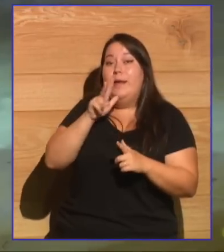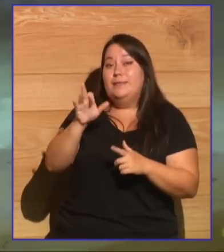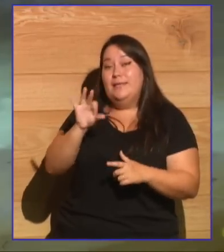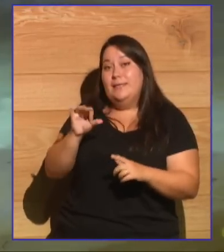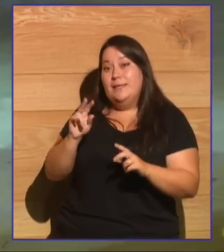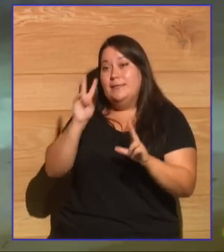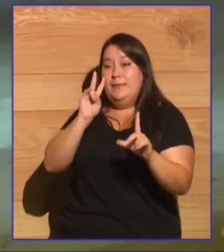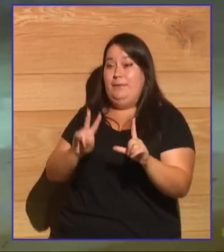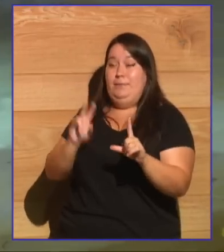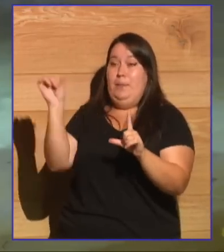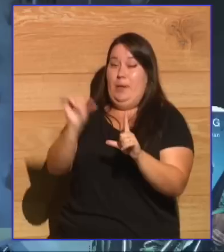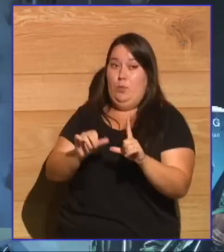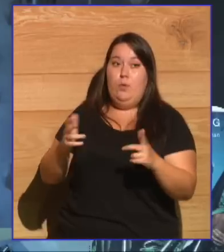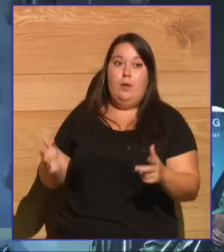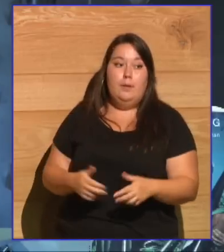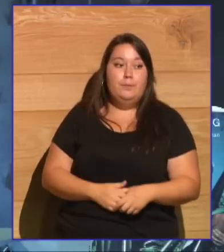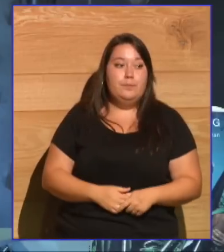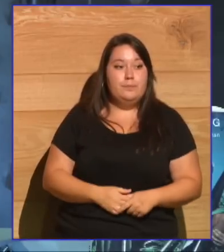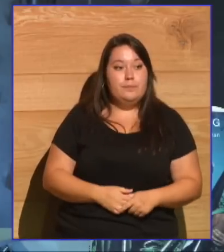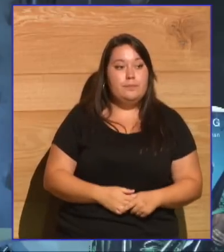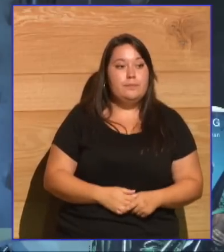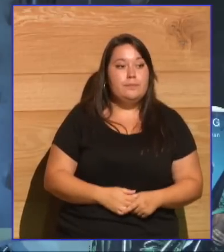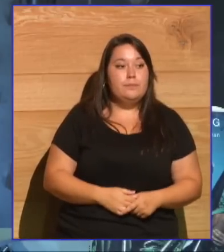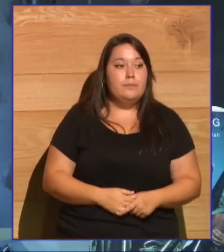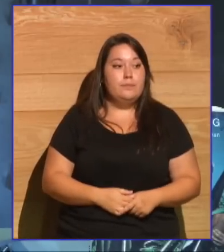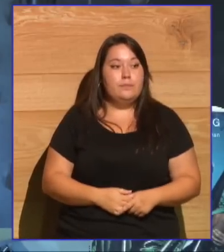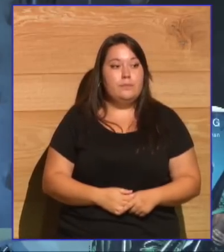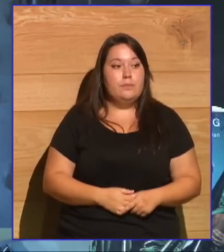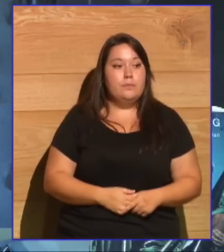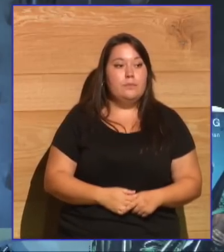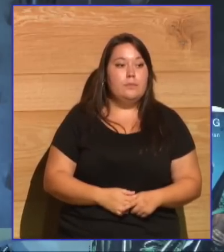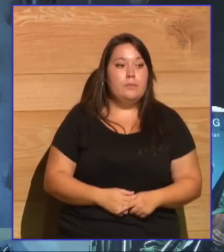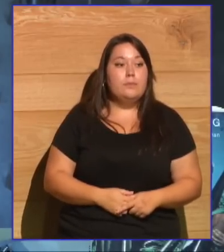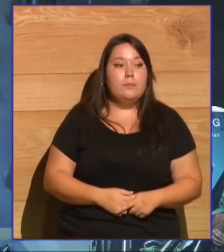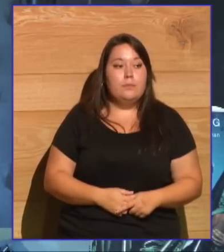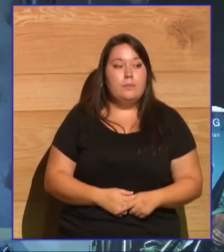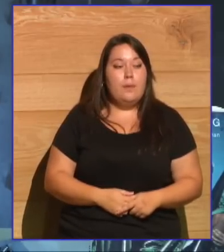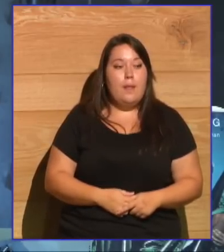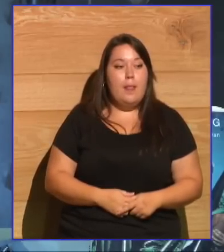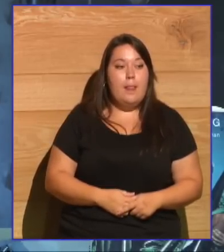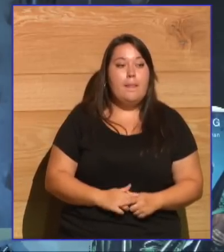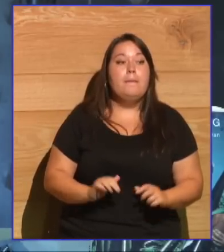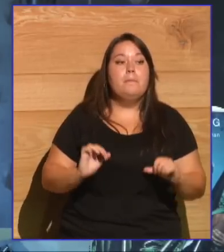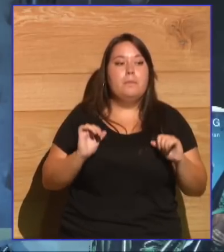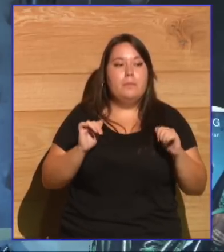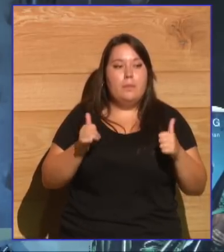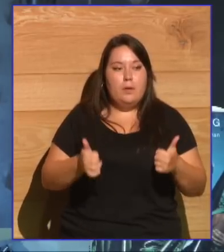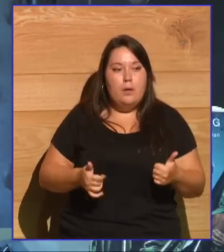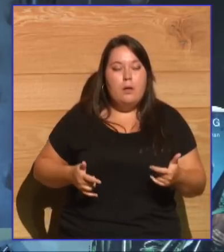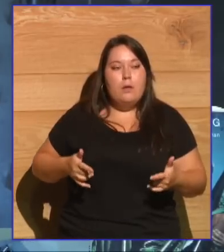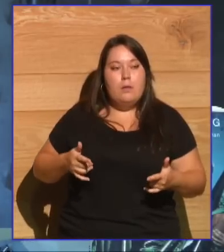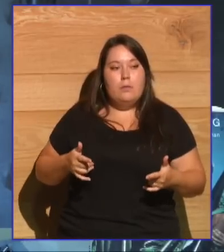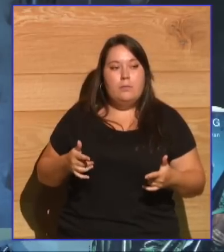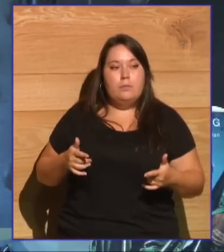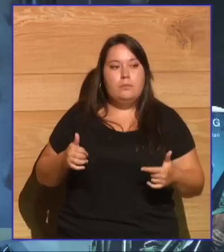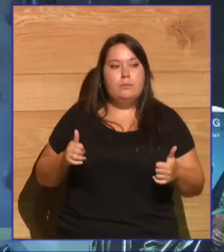humano que no lo ha visto pero deben de ser 12 en el planeta a esta legión solamente empiezan a remontar consiguen